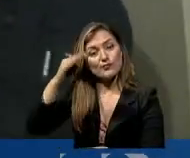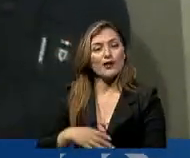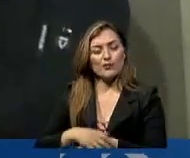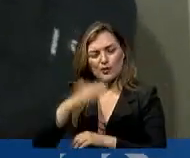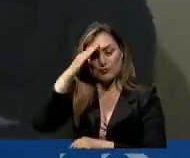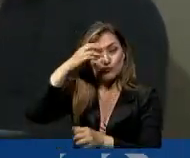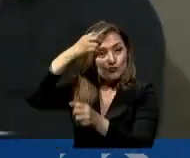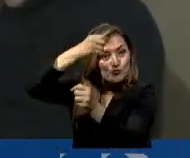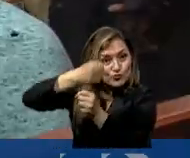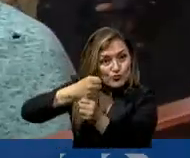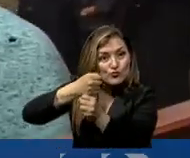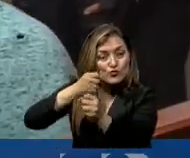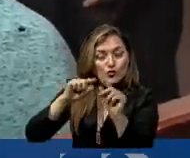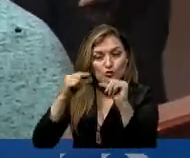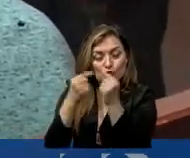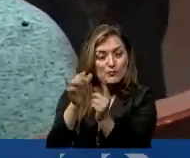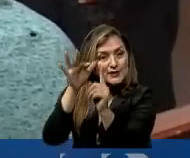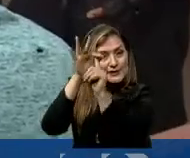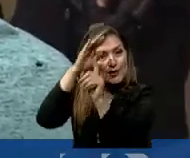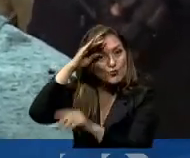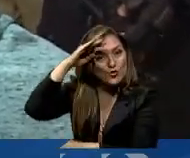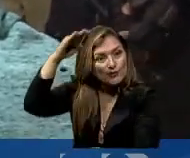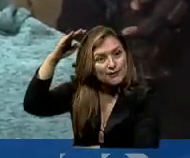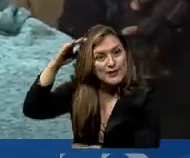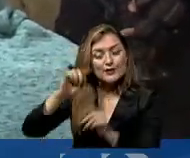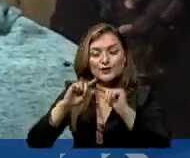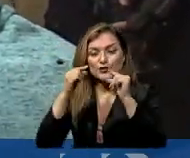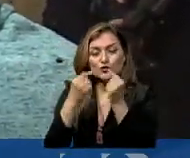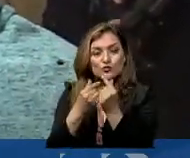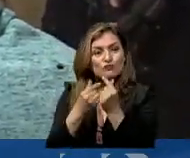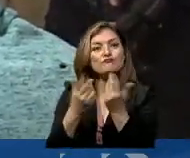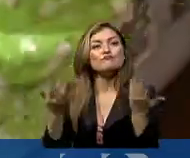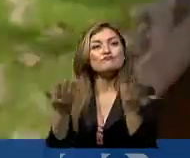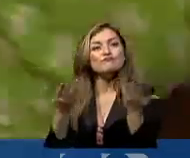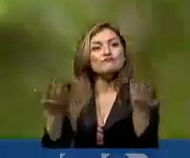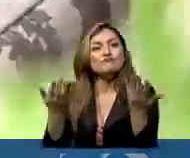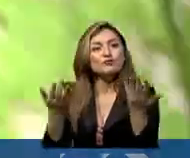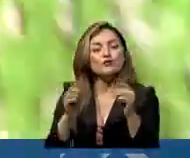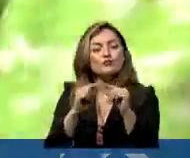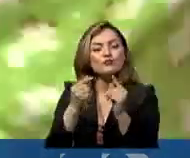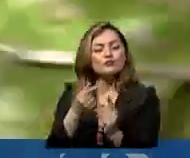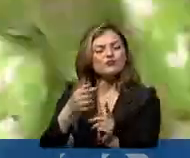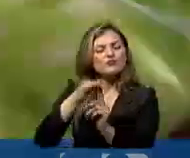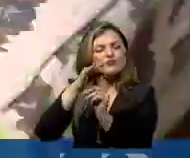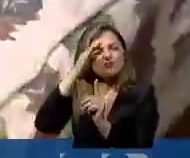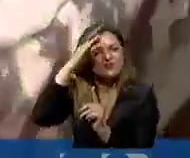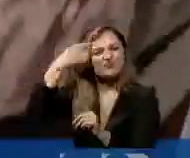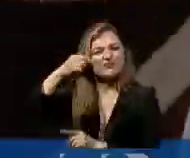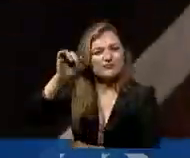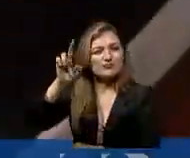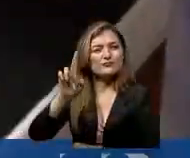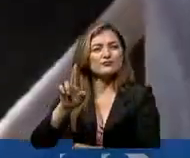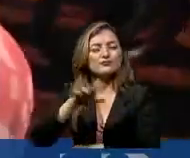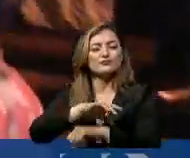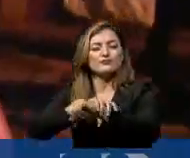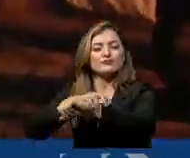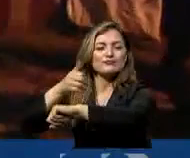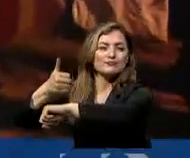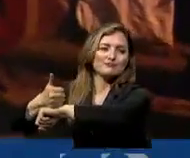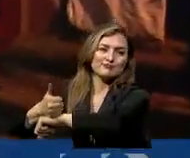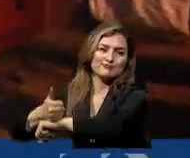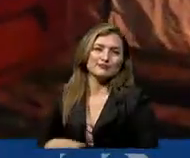el Grupo de Operaciones Especiales de la Policía y el Grupo de Intervención y Rescate. Los detenidos ya se encuentran a órdenes